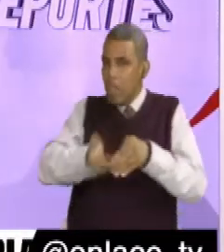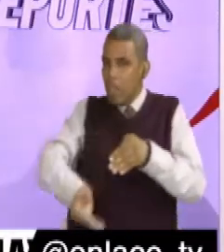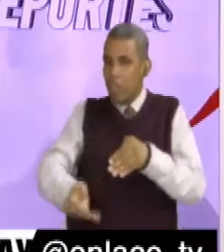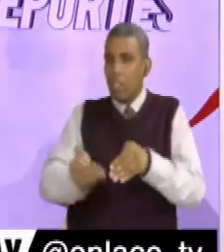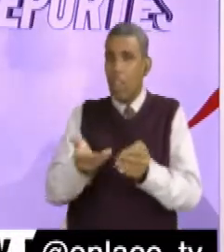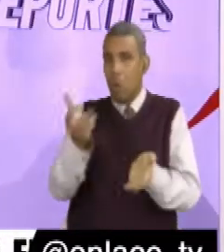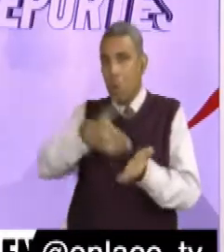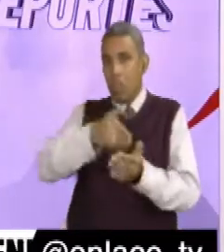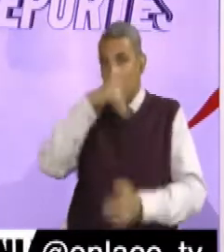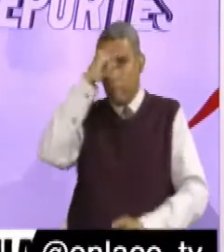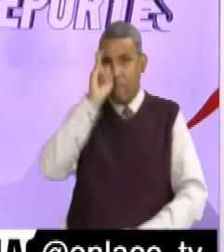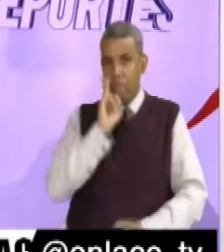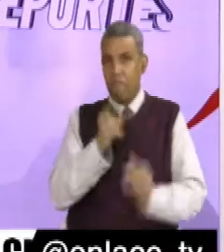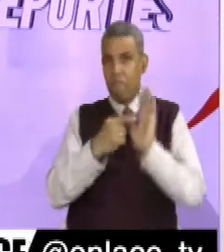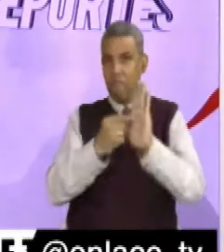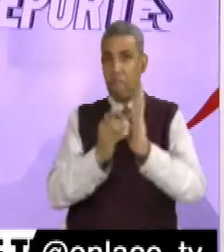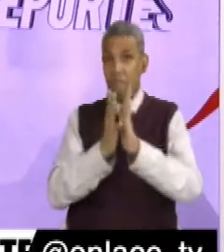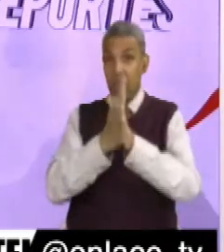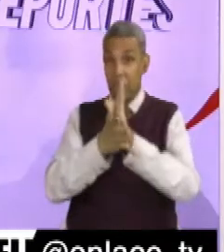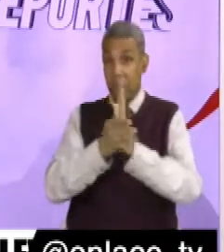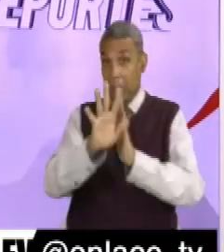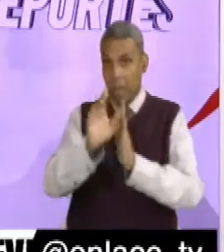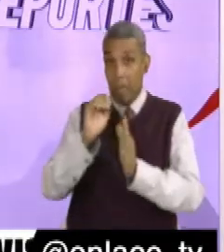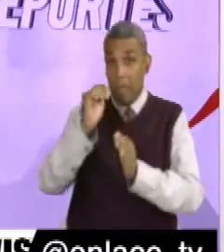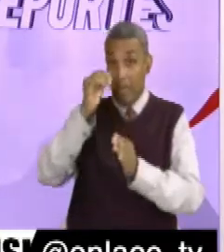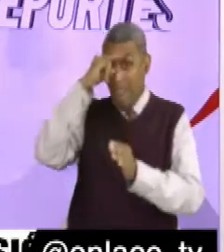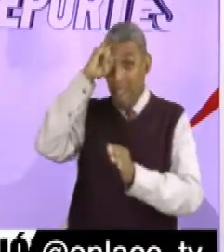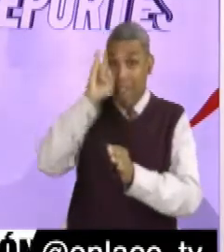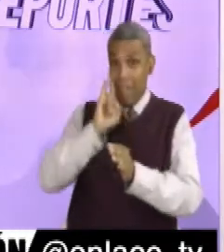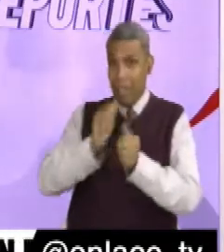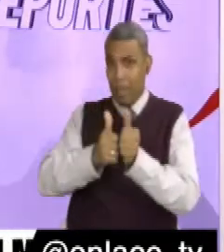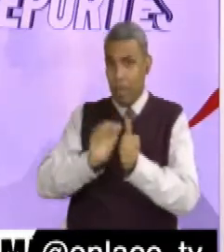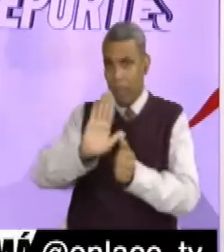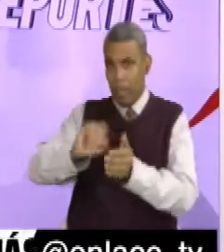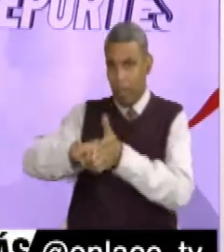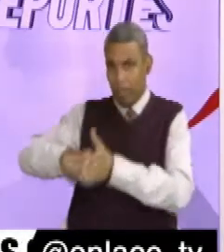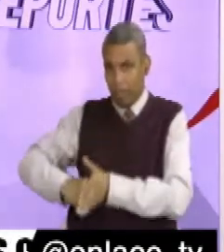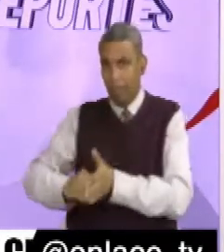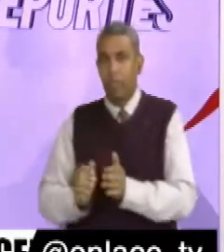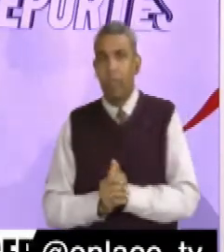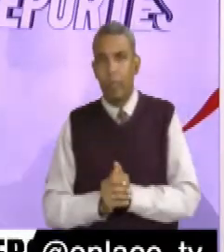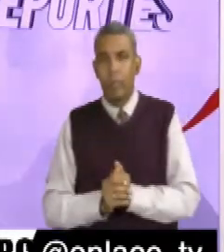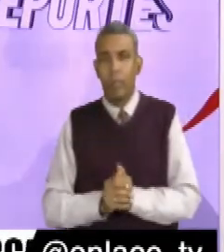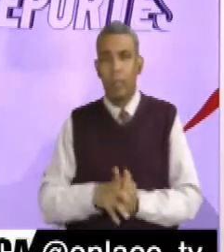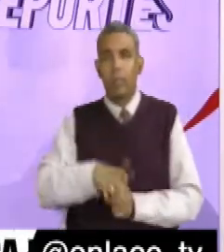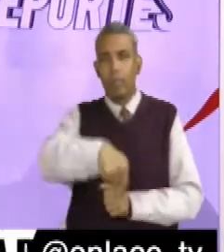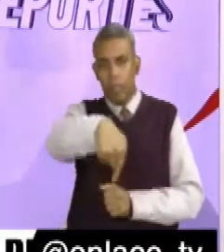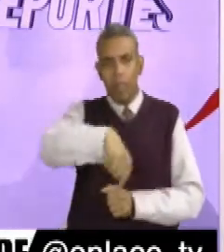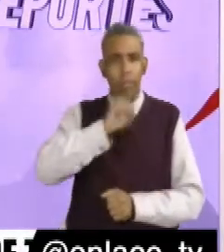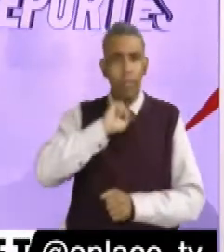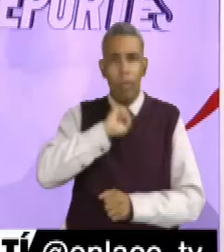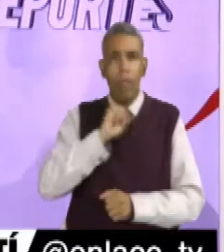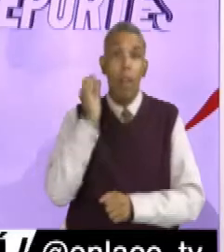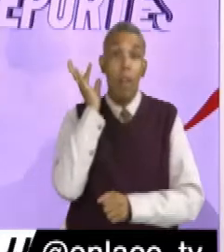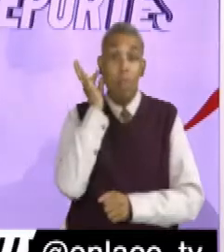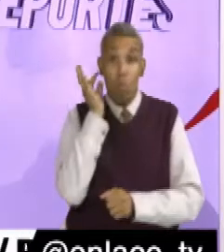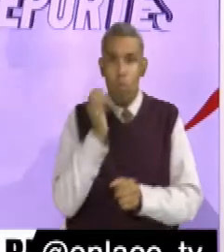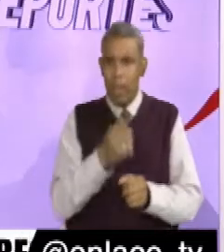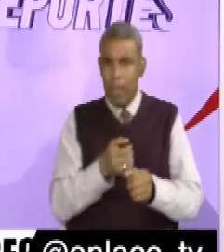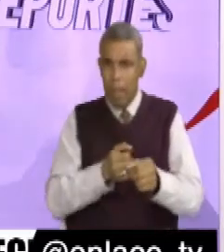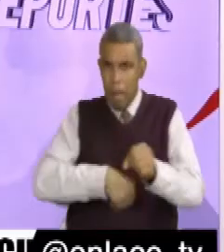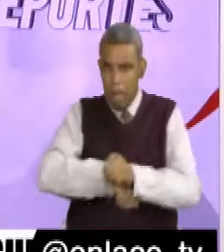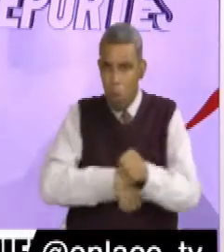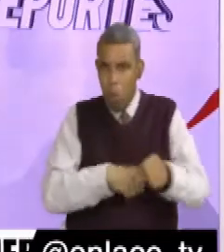nuestra Selección Colombia. Mientras tanto, les hablamos del fútbol local, pues las mujeres de Barranca Bermeja se convierten en las protagonistas del